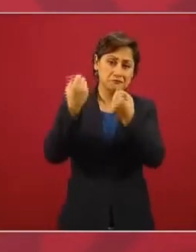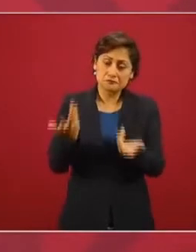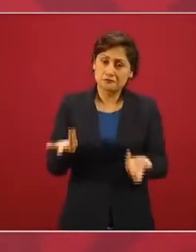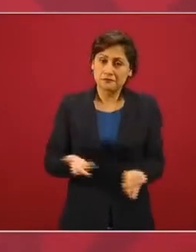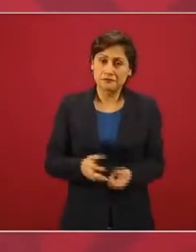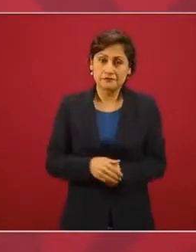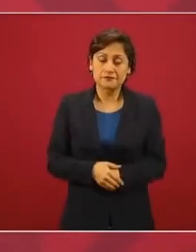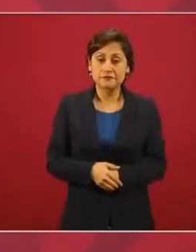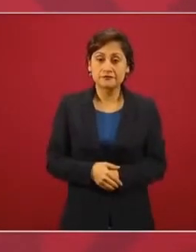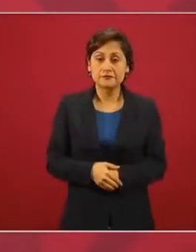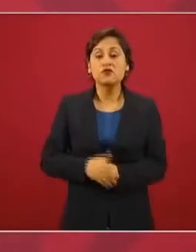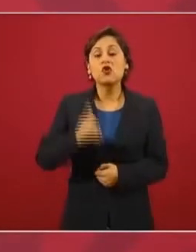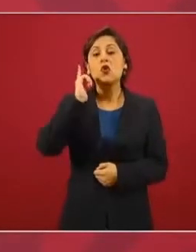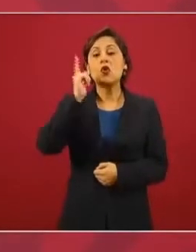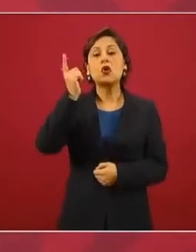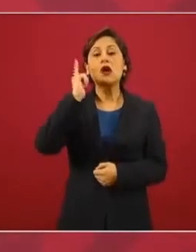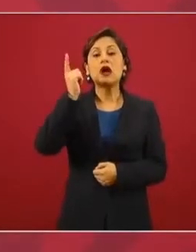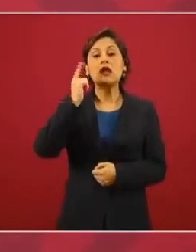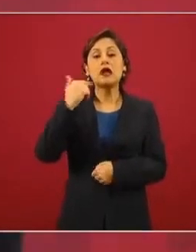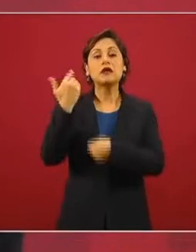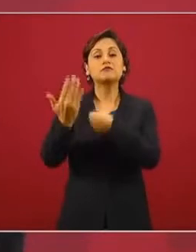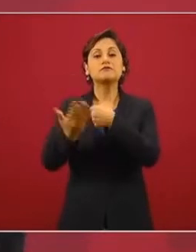y se serenen.